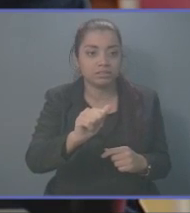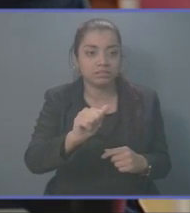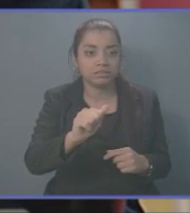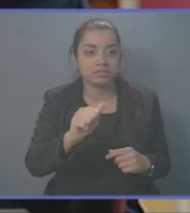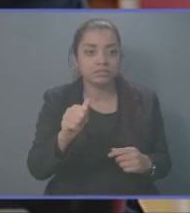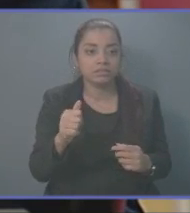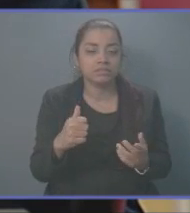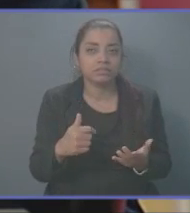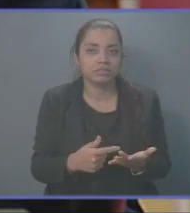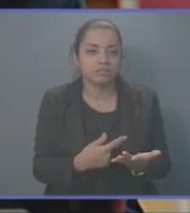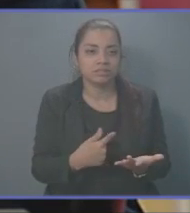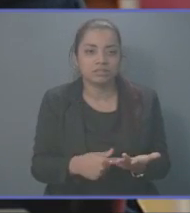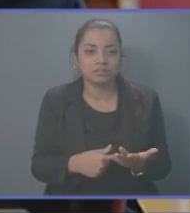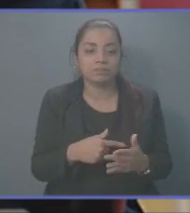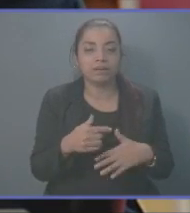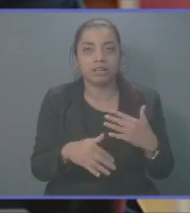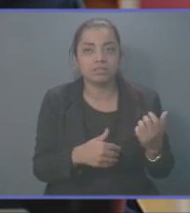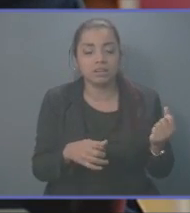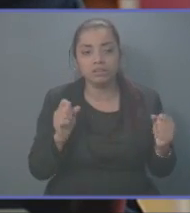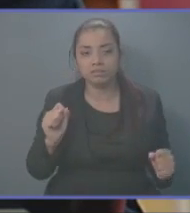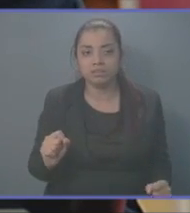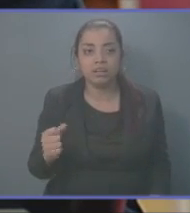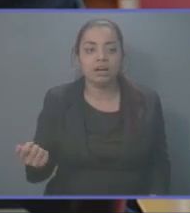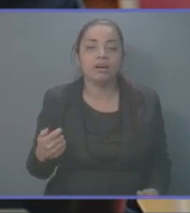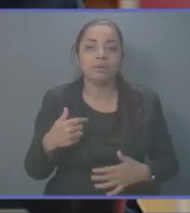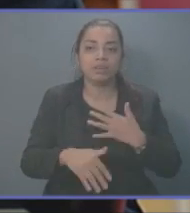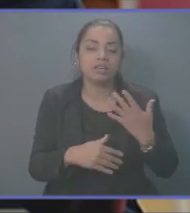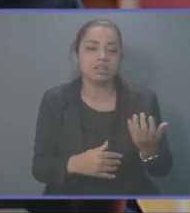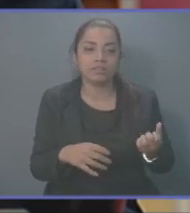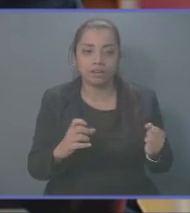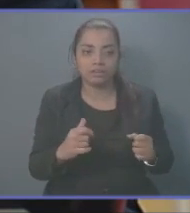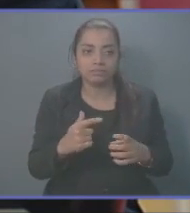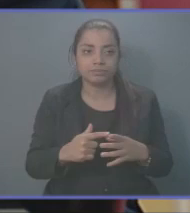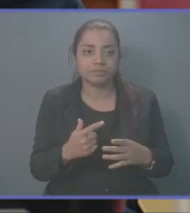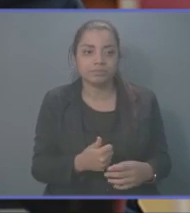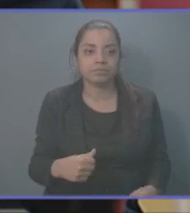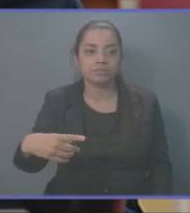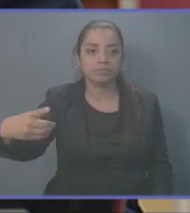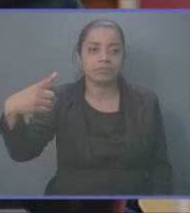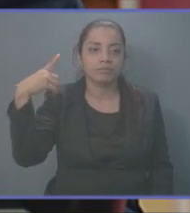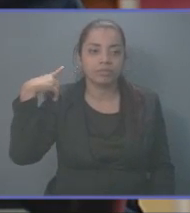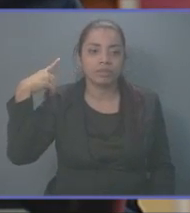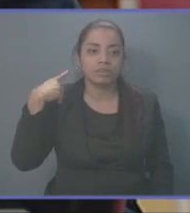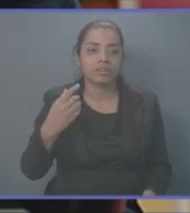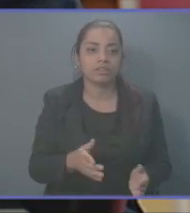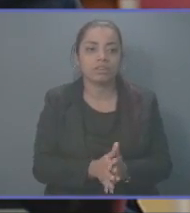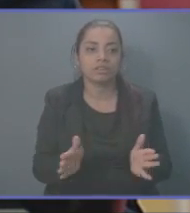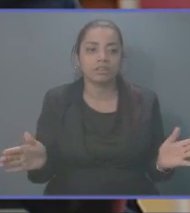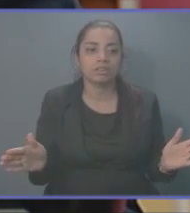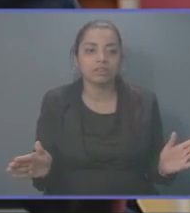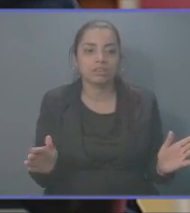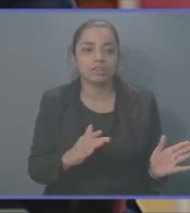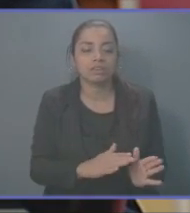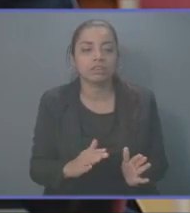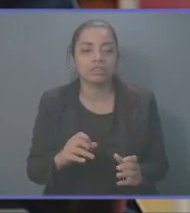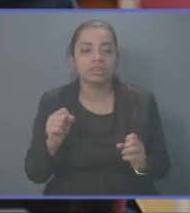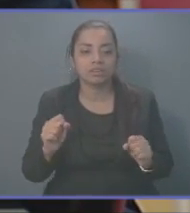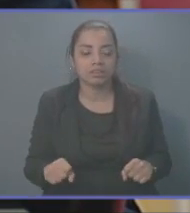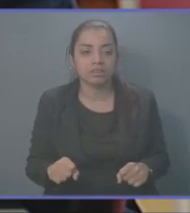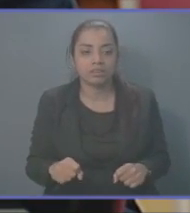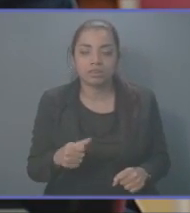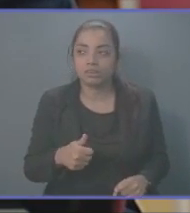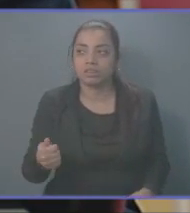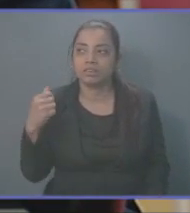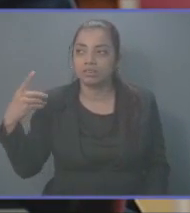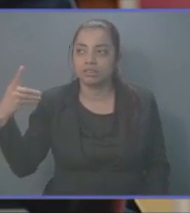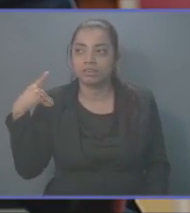Que se haya remitido la deuda por parte de las Direcciones Generales de Impuestos Internos y de Aduanas a la Dirección